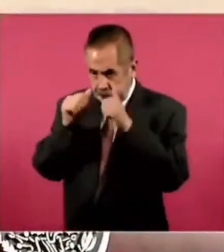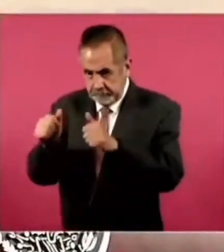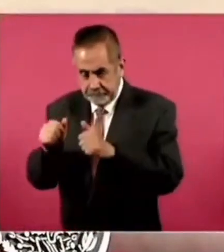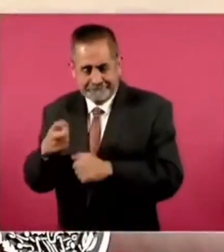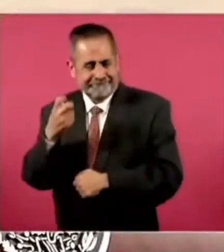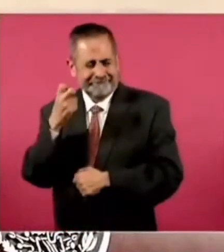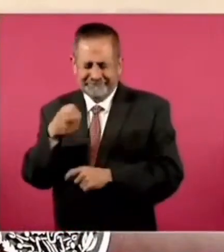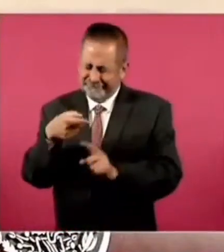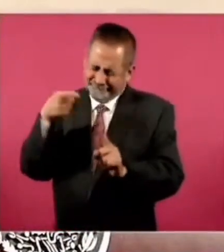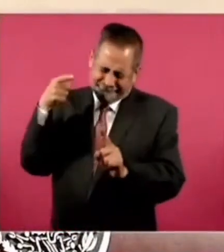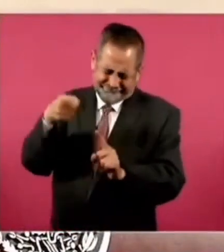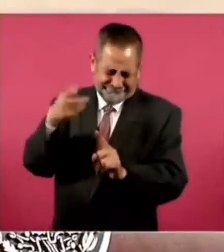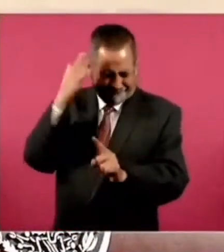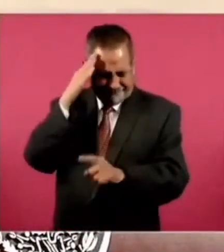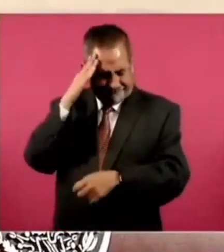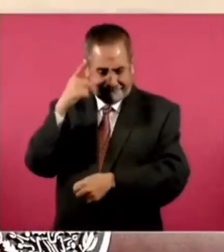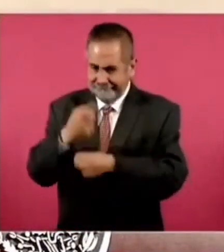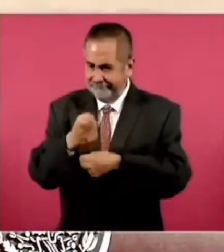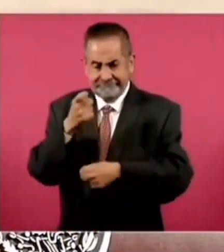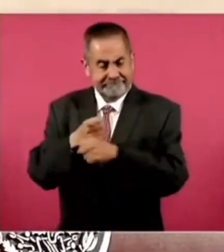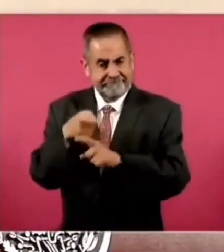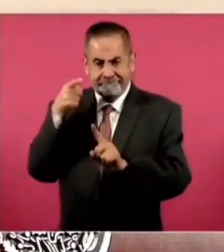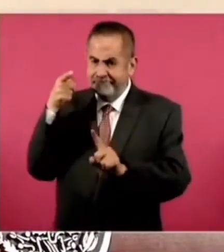prioridad, es